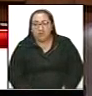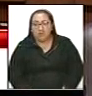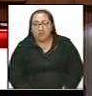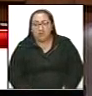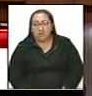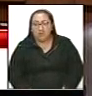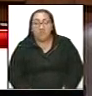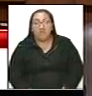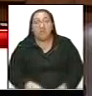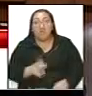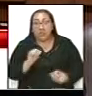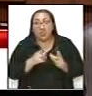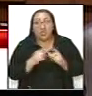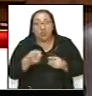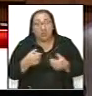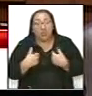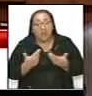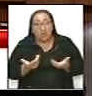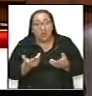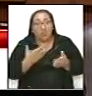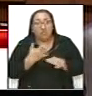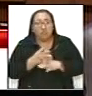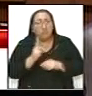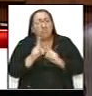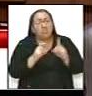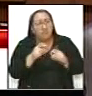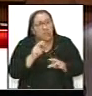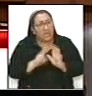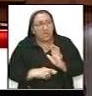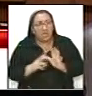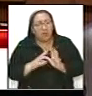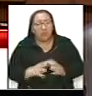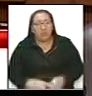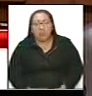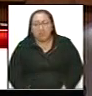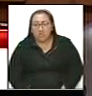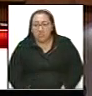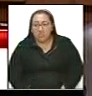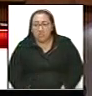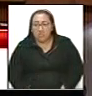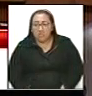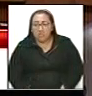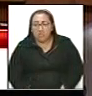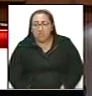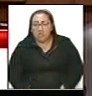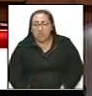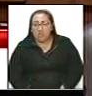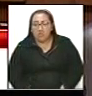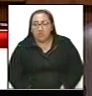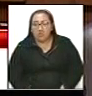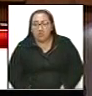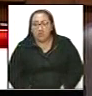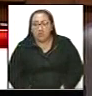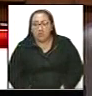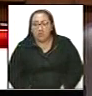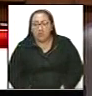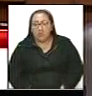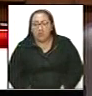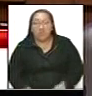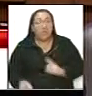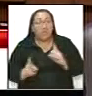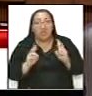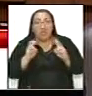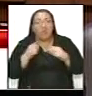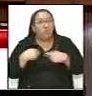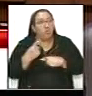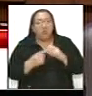Y sin embargo, estamos teniendo una interpelación en regla. Estamos teniendo una interpelación en la que se debatirán estos temas que no los